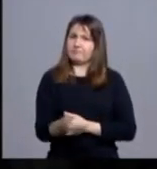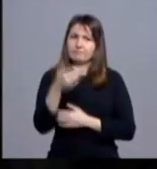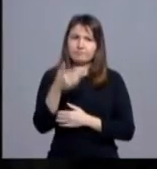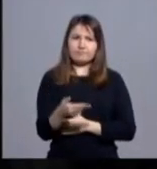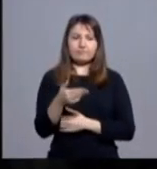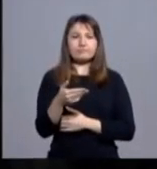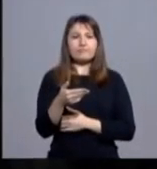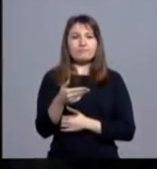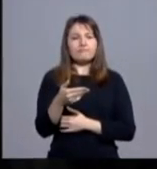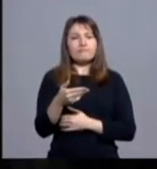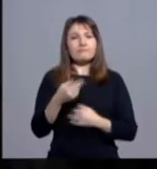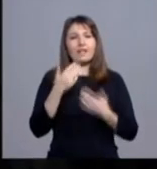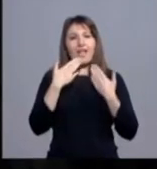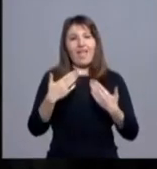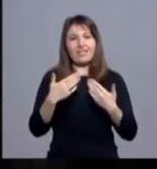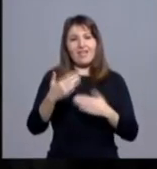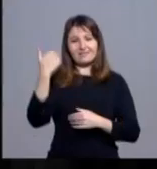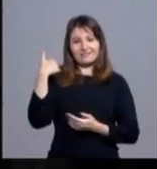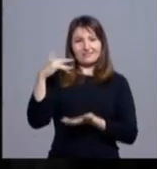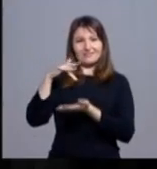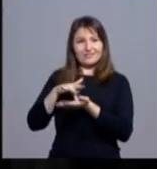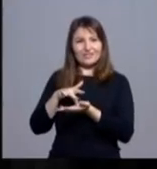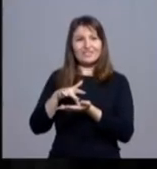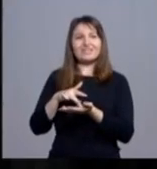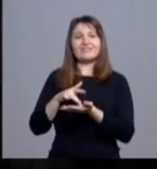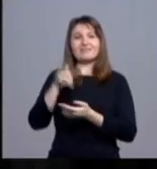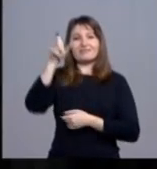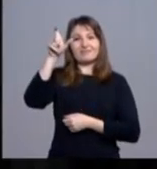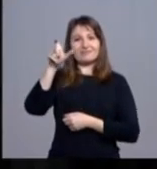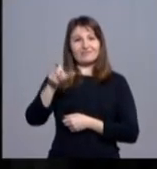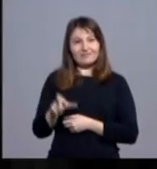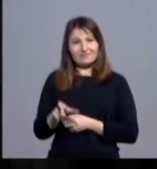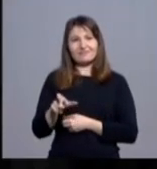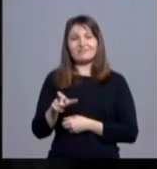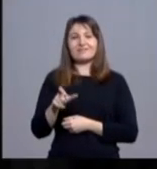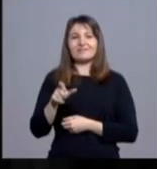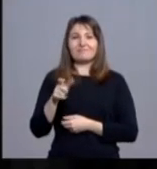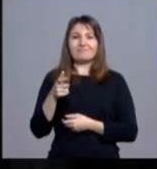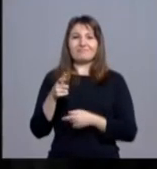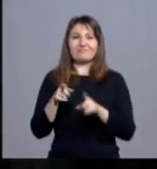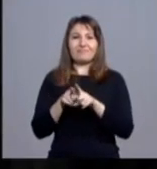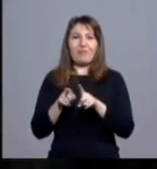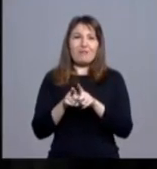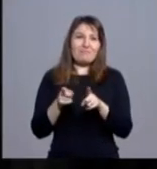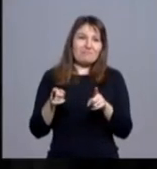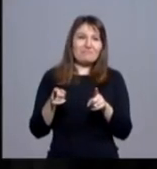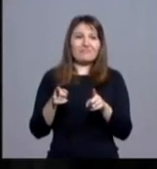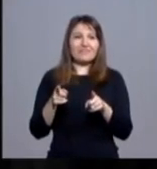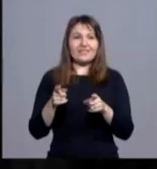que se hiciera aquella figura de Tácito y de